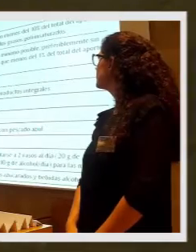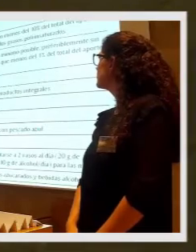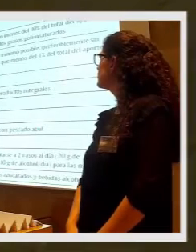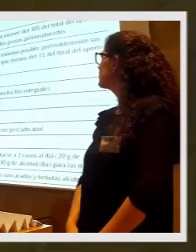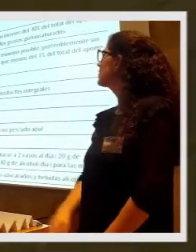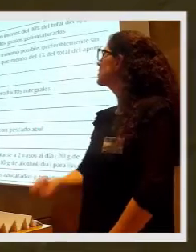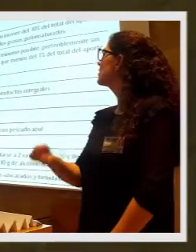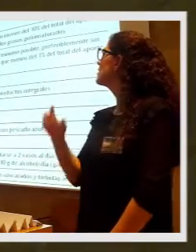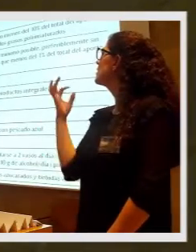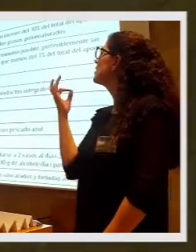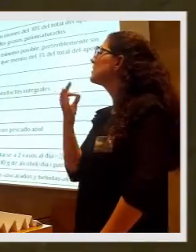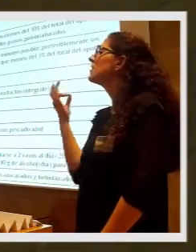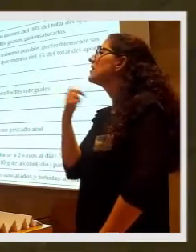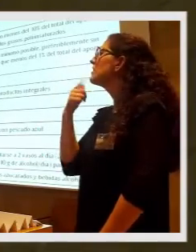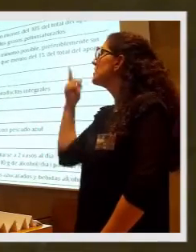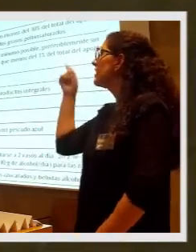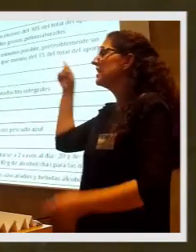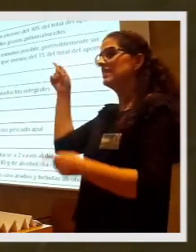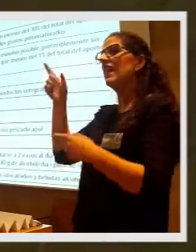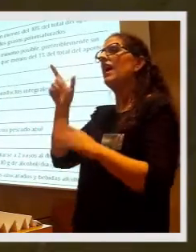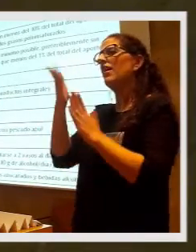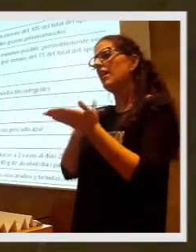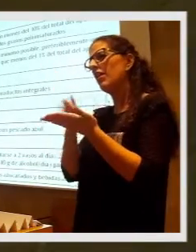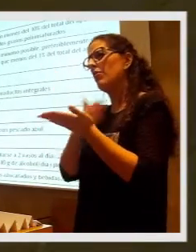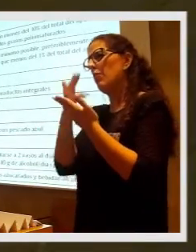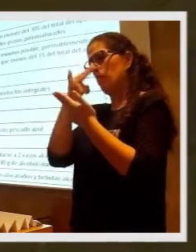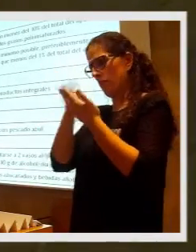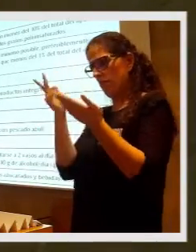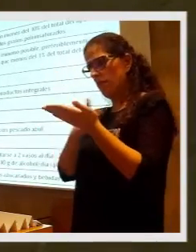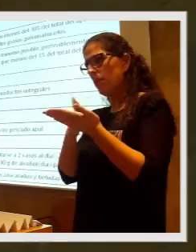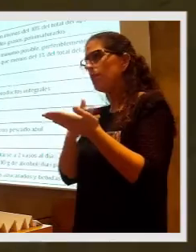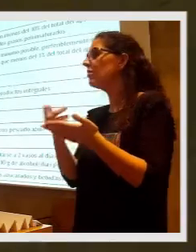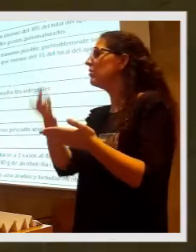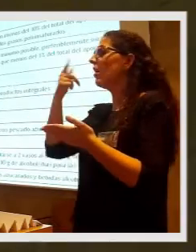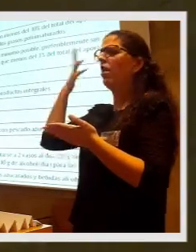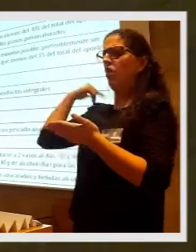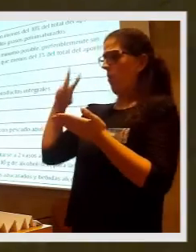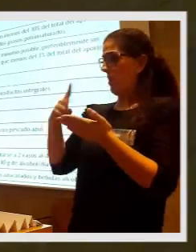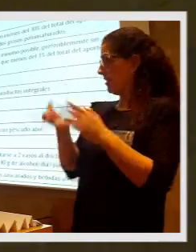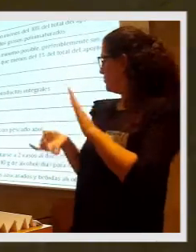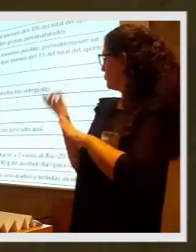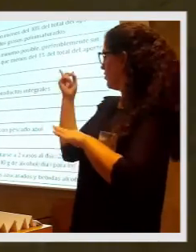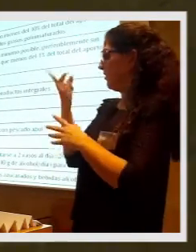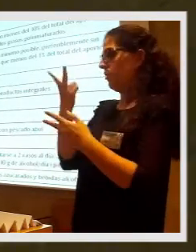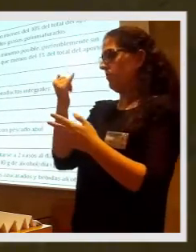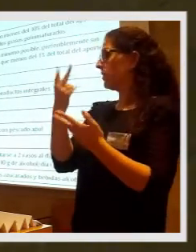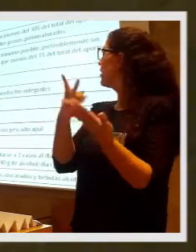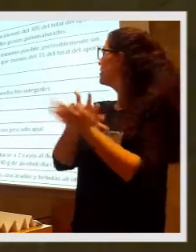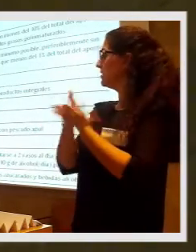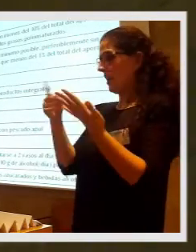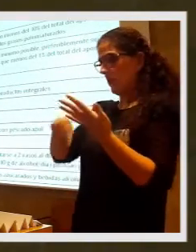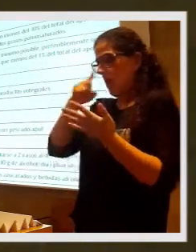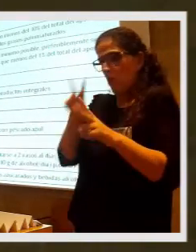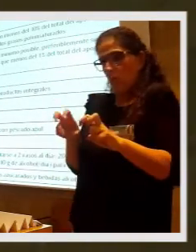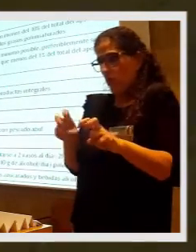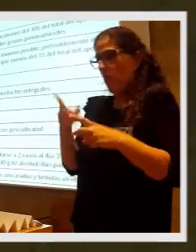¿Qué es lo que nos dice esta misma guía europea, que os decía que se publicó hace muy poquito, hace solamente 2 o 3 meses, respecto a cuál sería la dieta